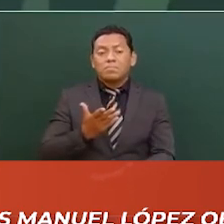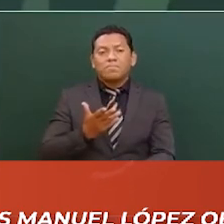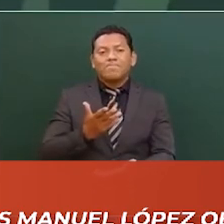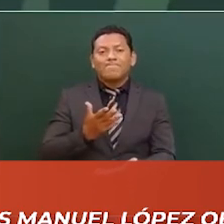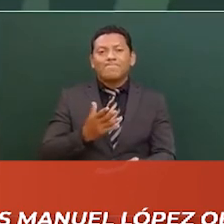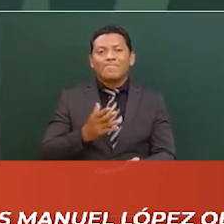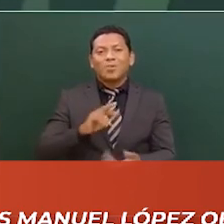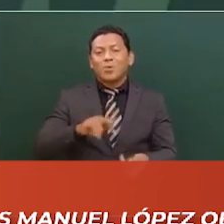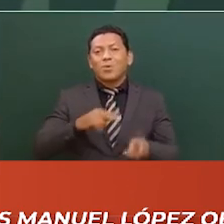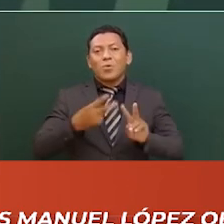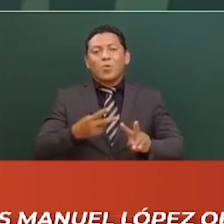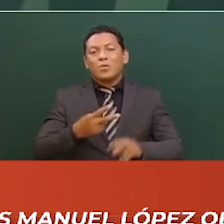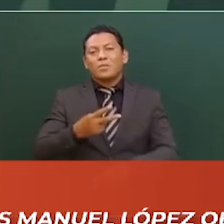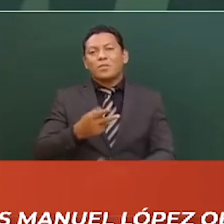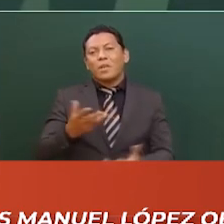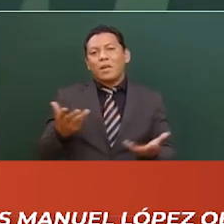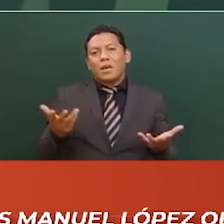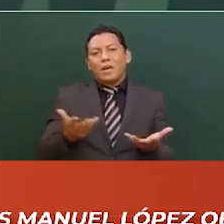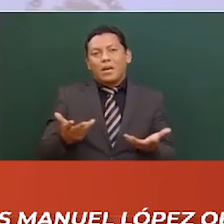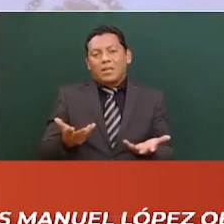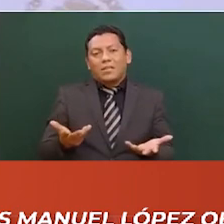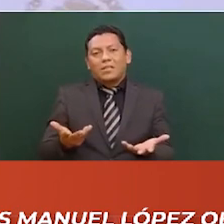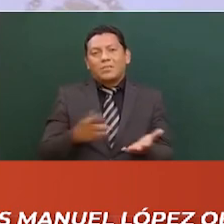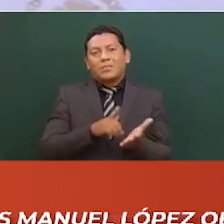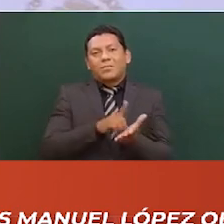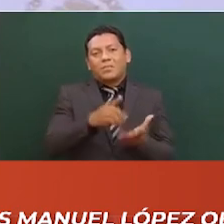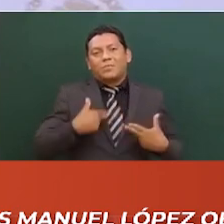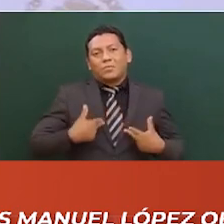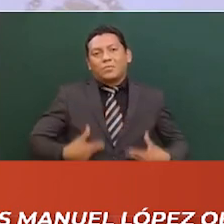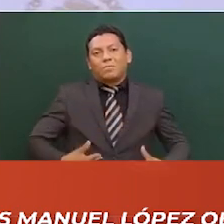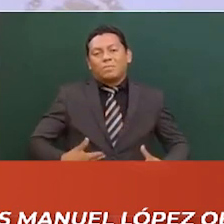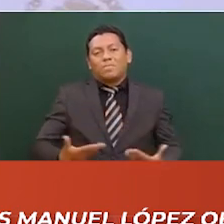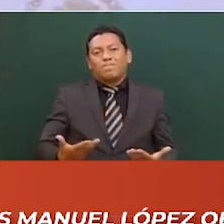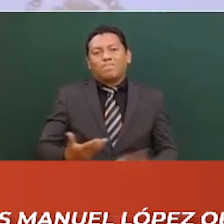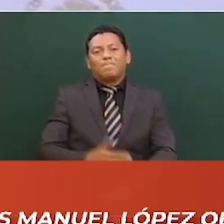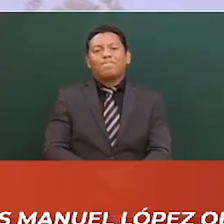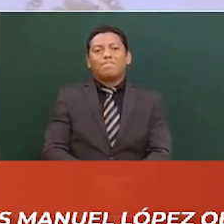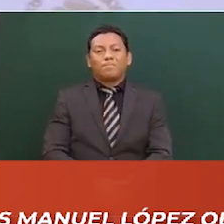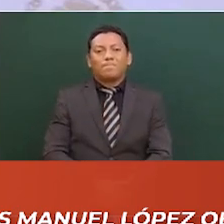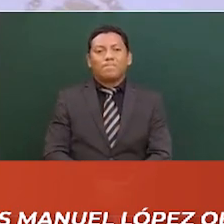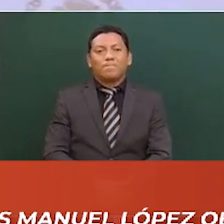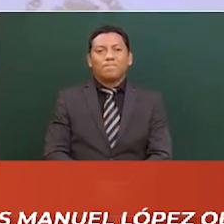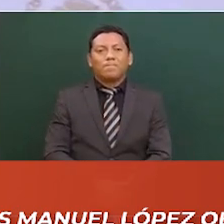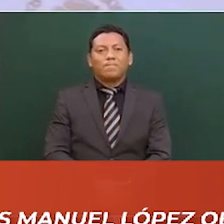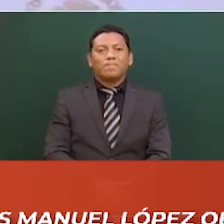contrario que puede haber a los derechos humanos.